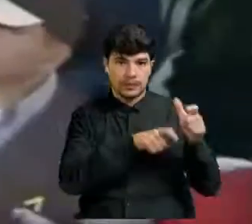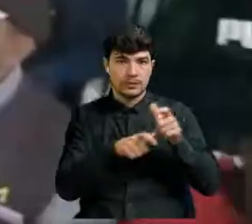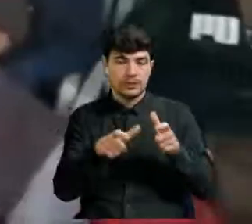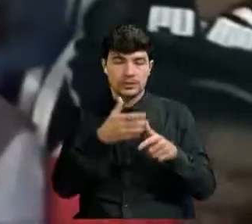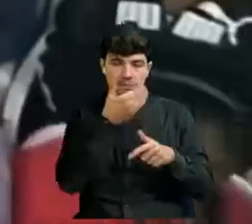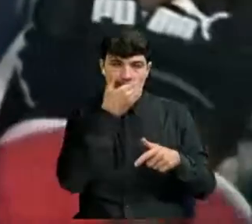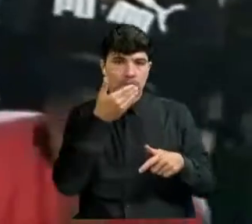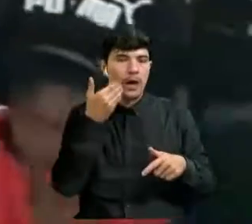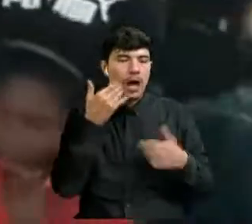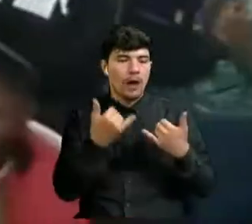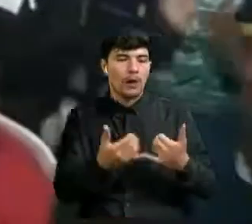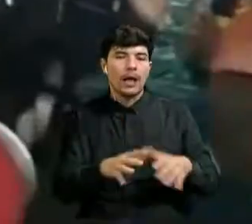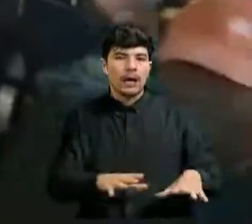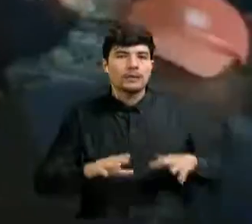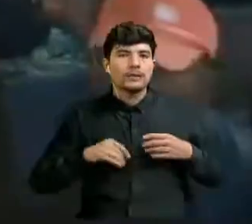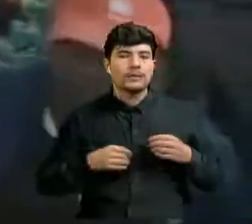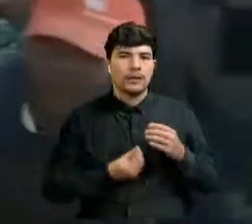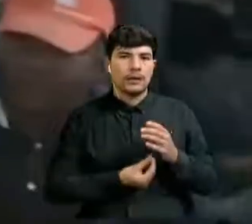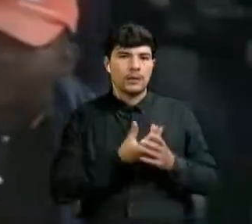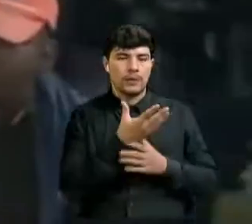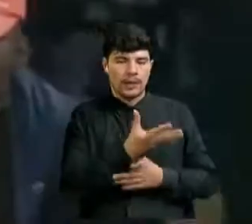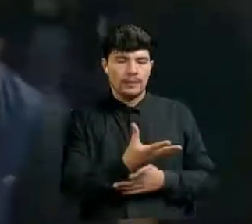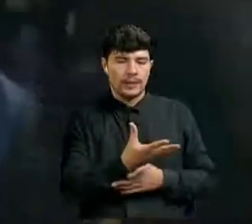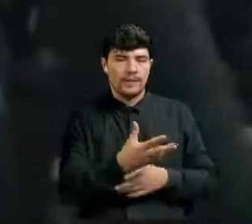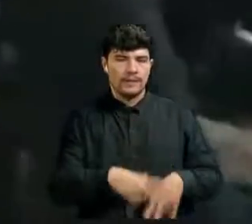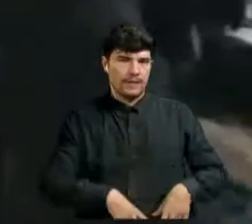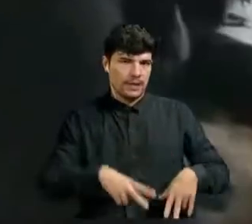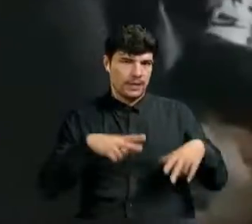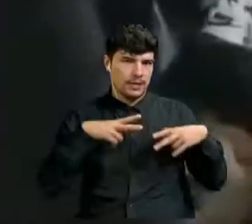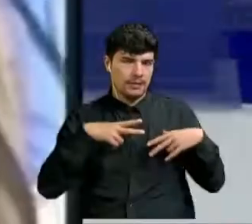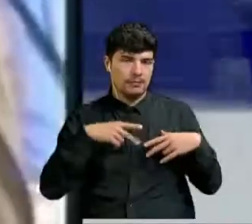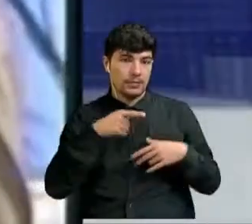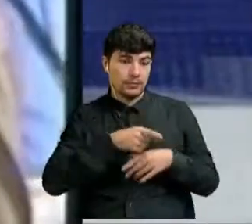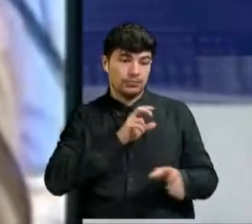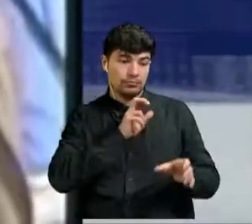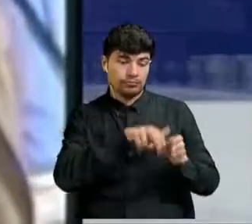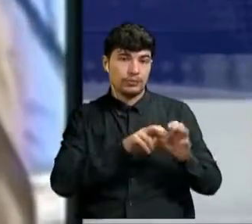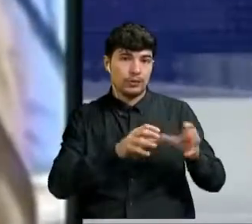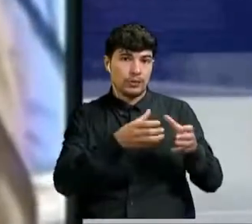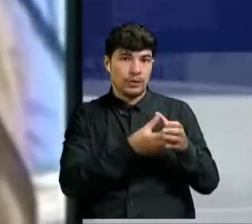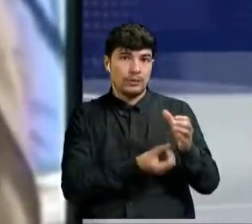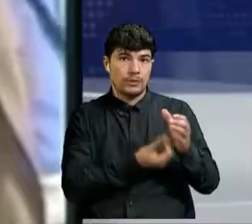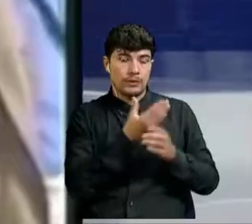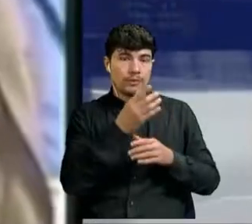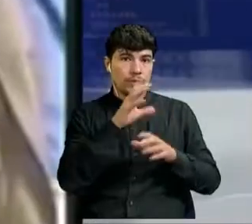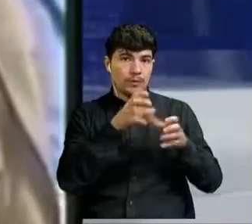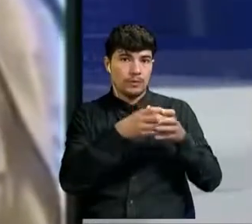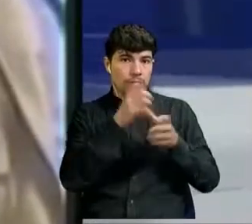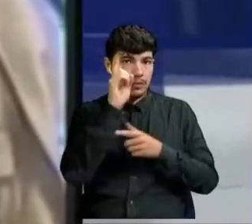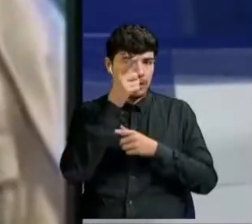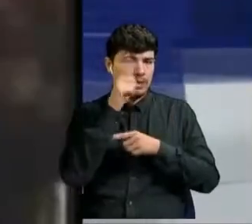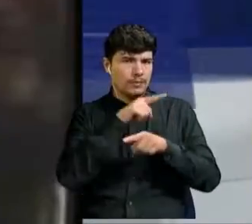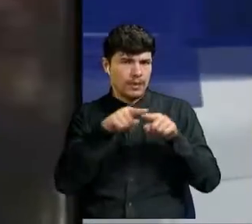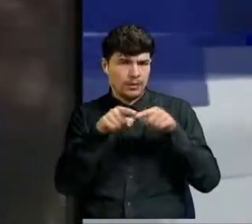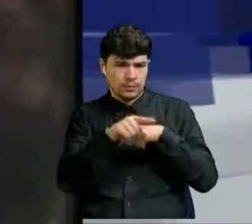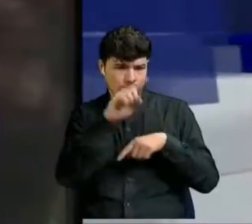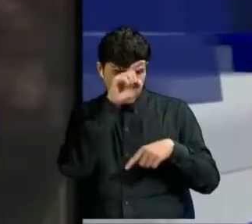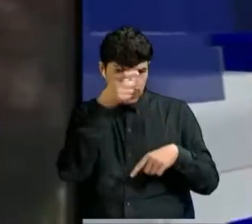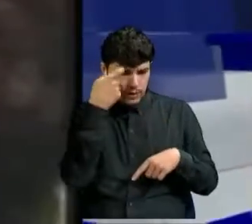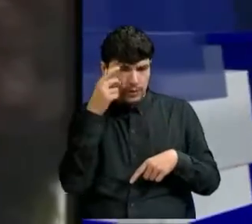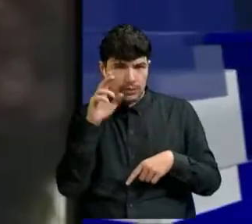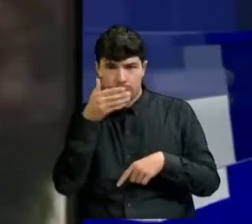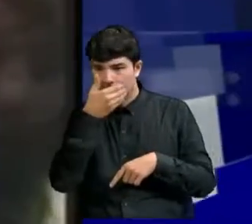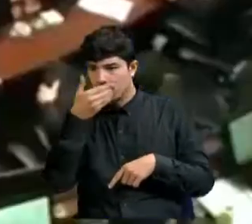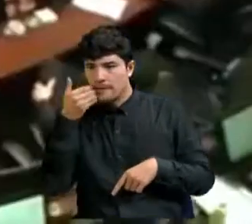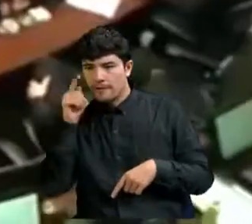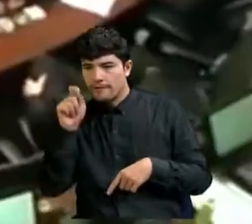su nueva vida económica, social y se constituyeron como partido político. Pero ni el gobierno nacional ni las FARC, después de firmar estos acuerdos